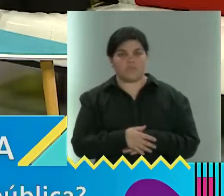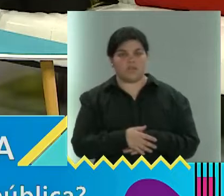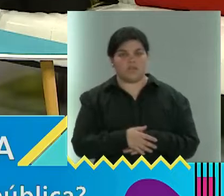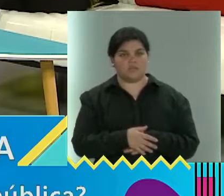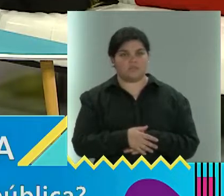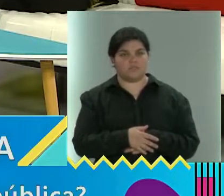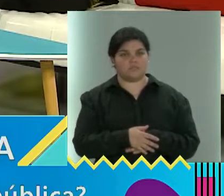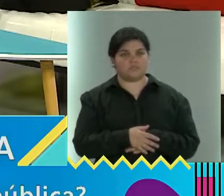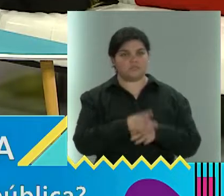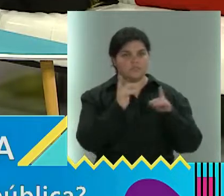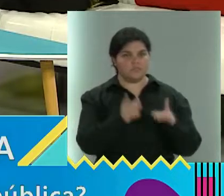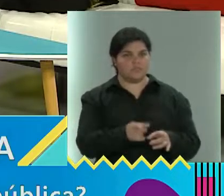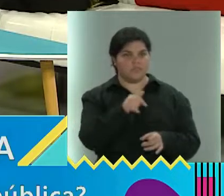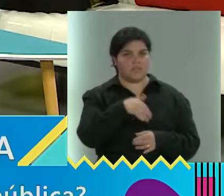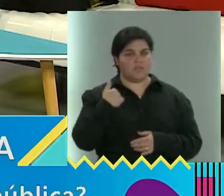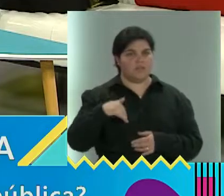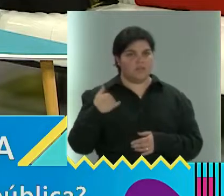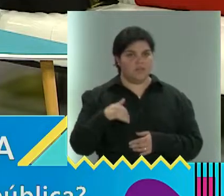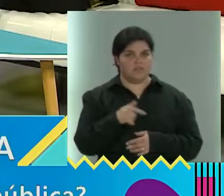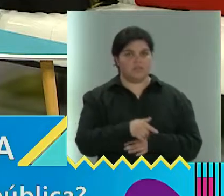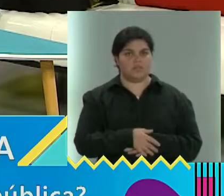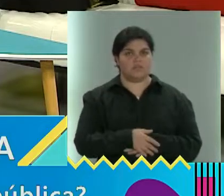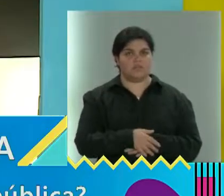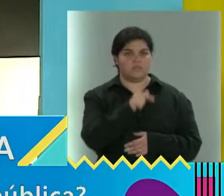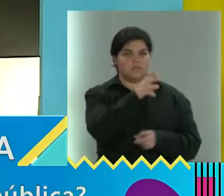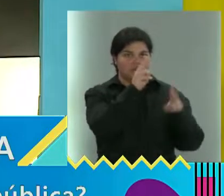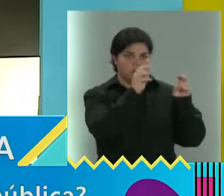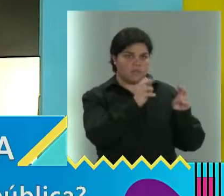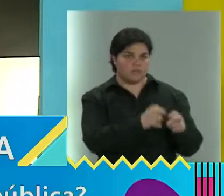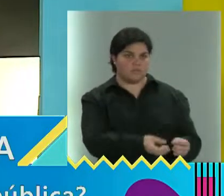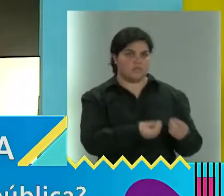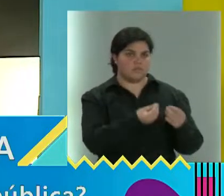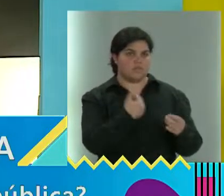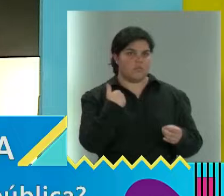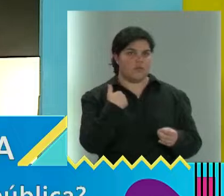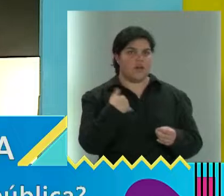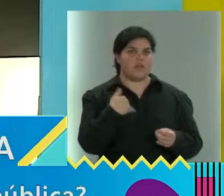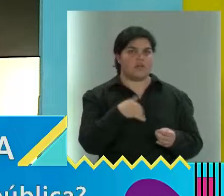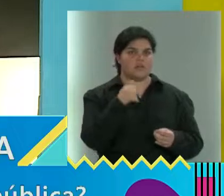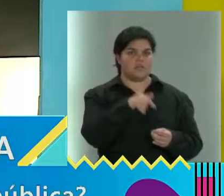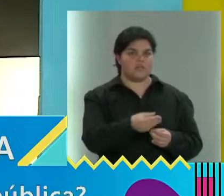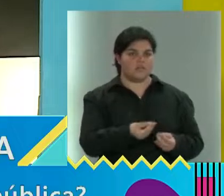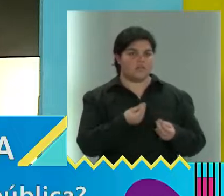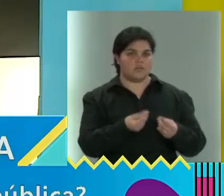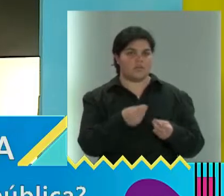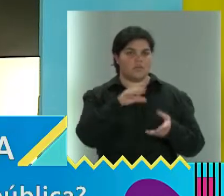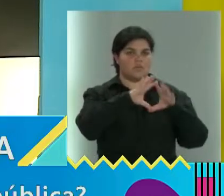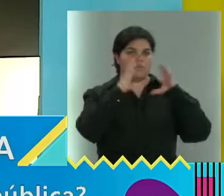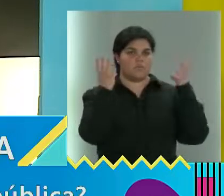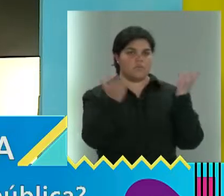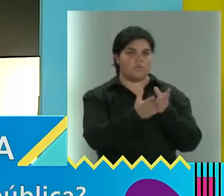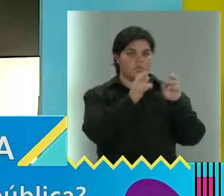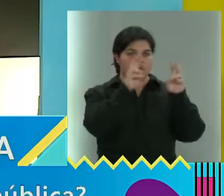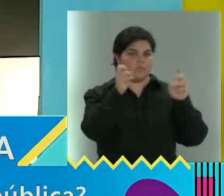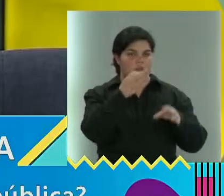región, pero Argentina, un poco desde tu investigación. ¿Cómo se encuentra Argentina en relación al mundo en la temática